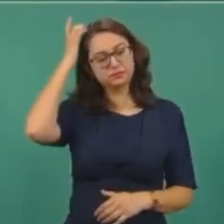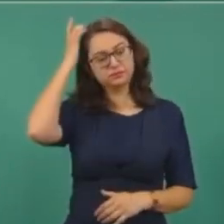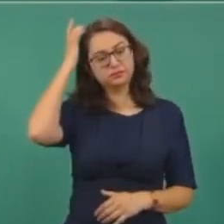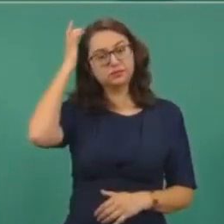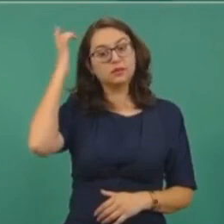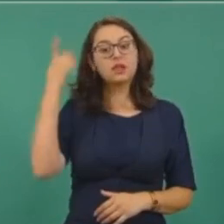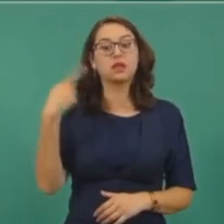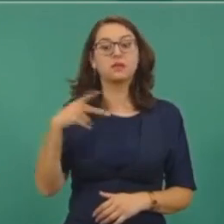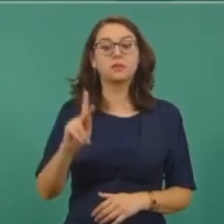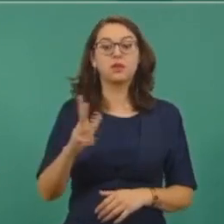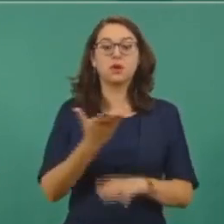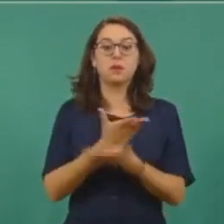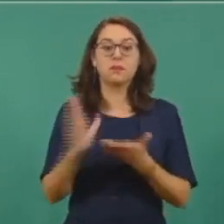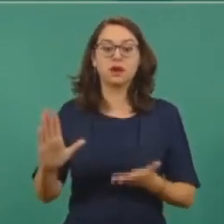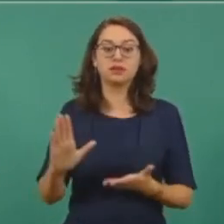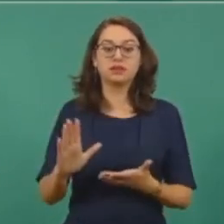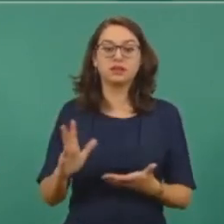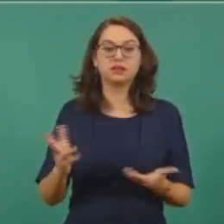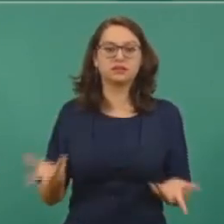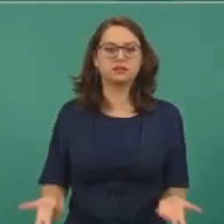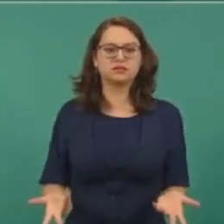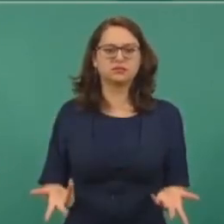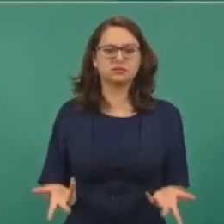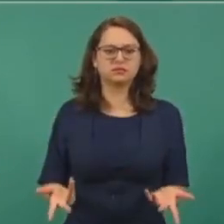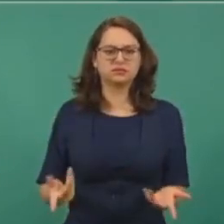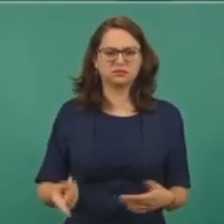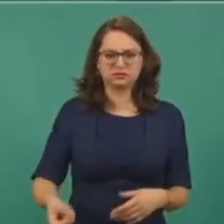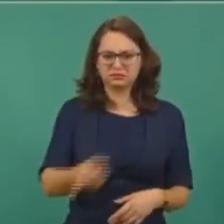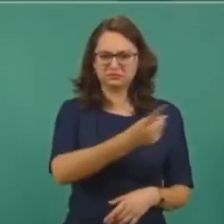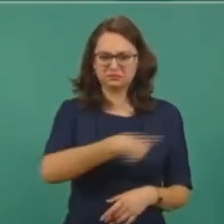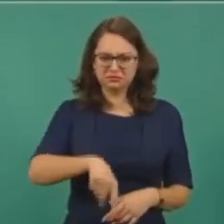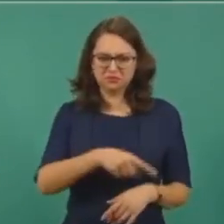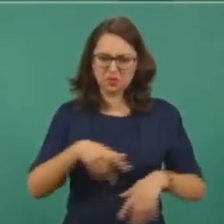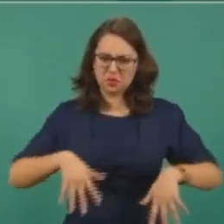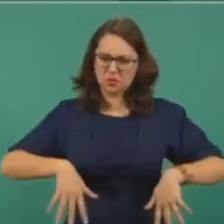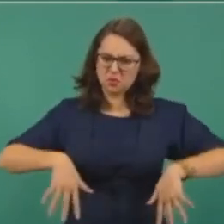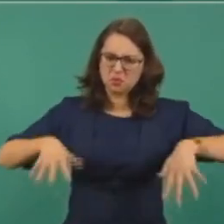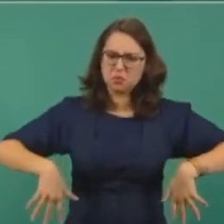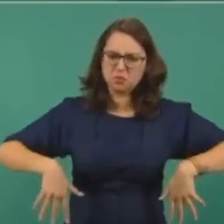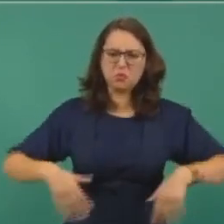Pero además, ¿por qué se echan para atrás?